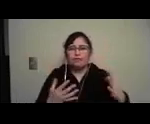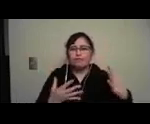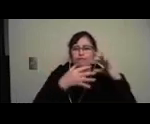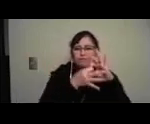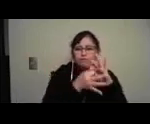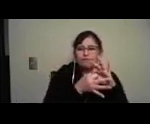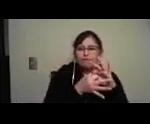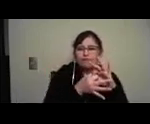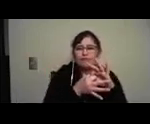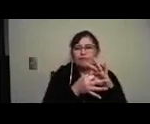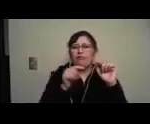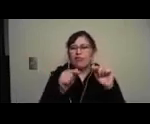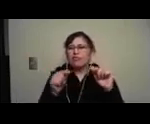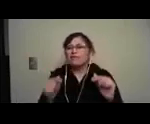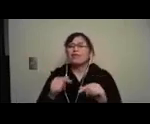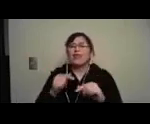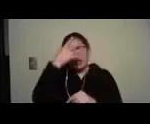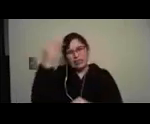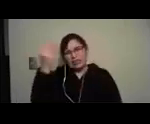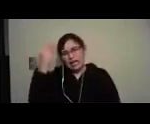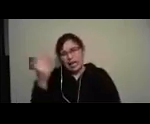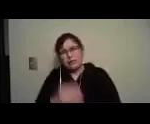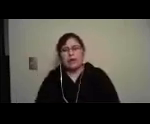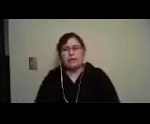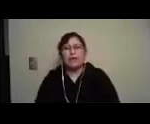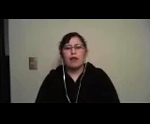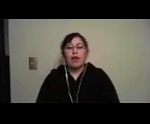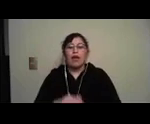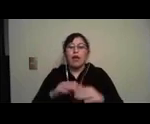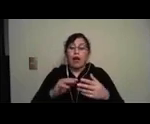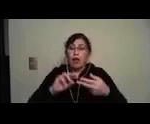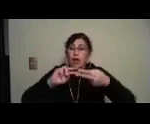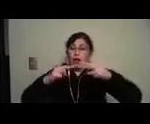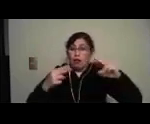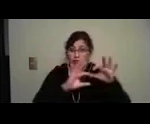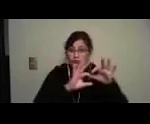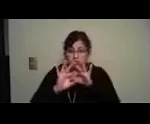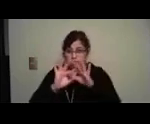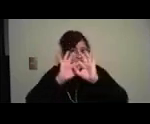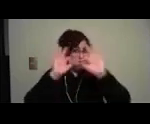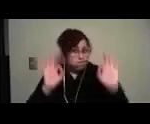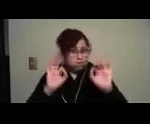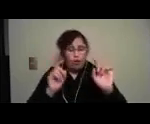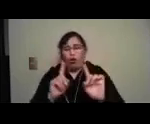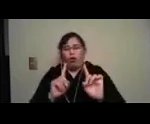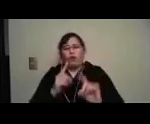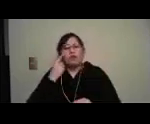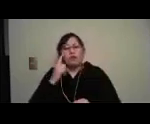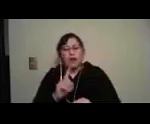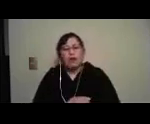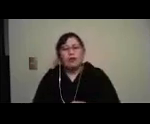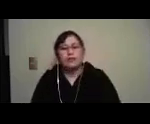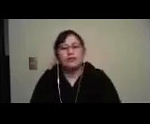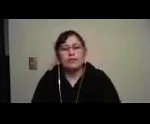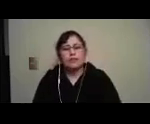de tener Alzheimer, ¿ya? Sin que este sea la causa específica, ¿ya? Pero sí, dentro de las